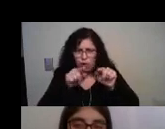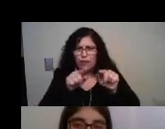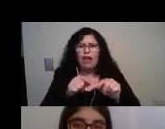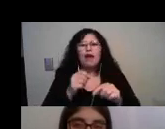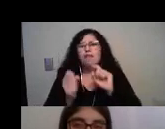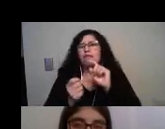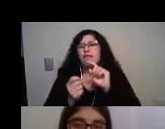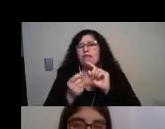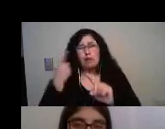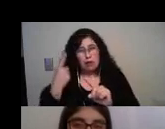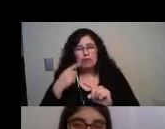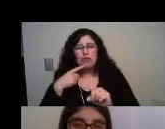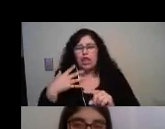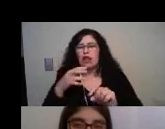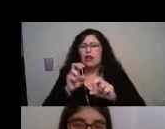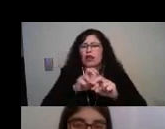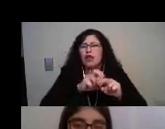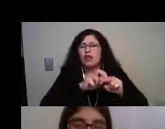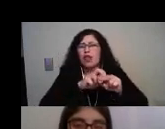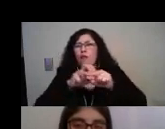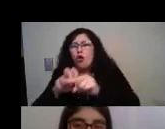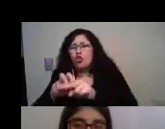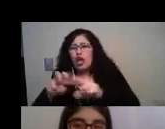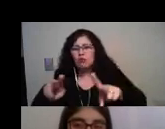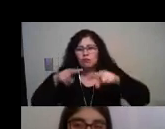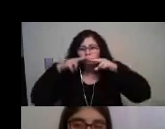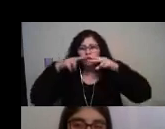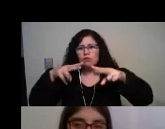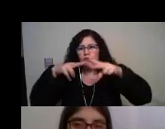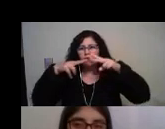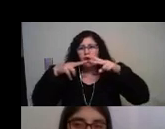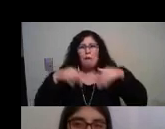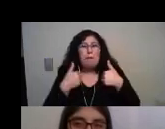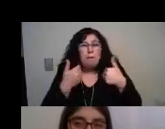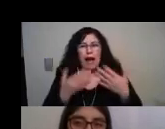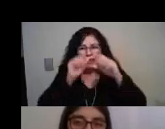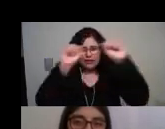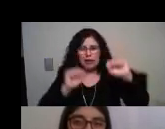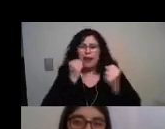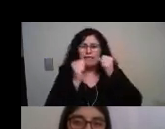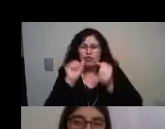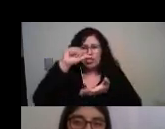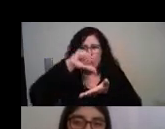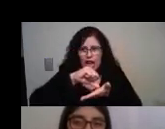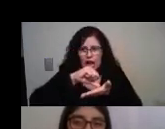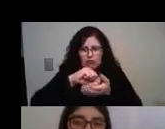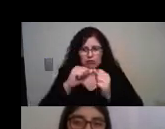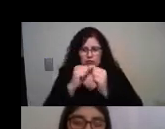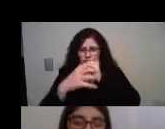de oxígeno y nutrientes para el sistema nervioso central, particularmente el encéfalo, que si